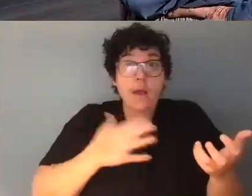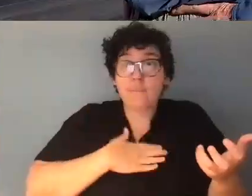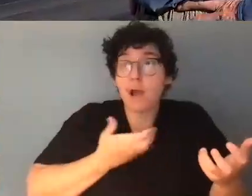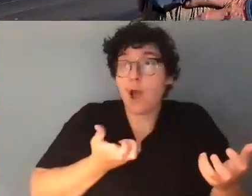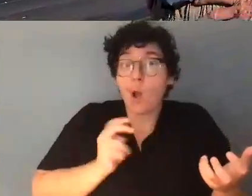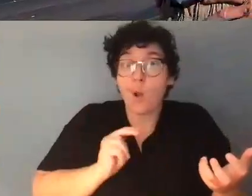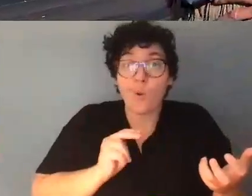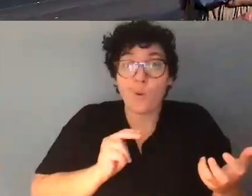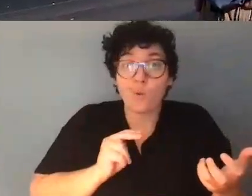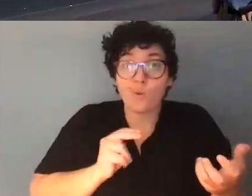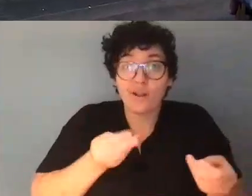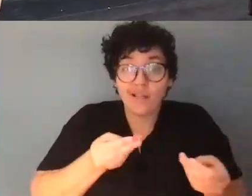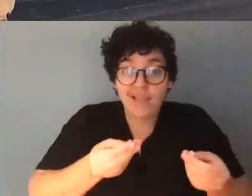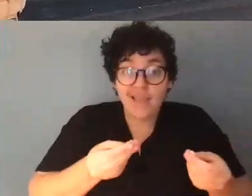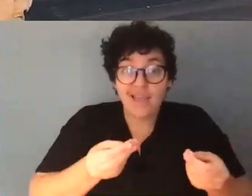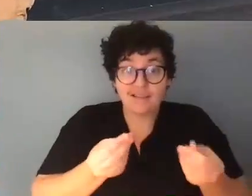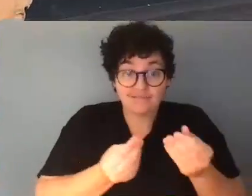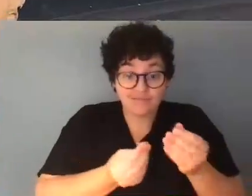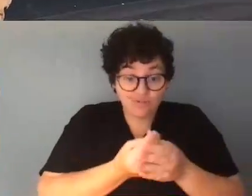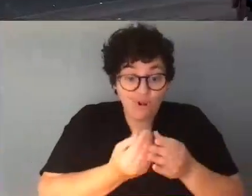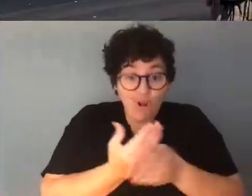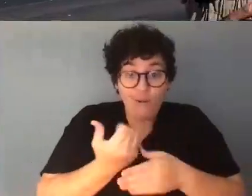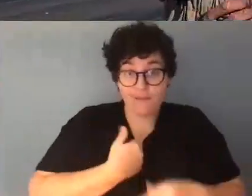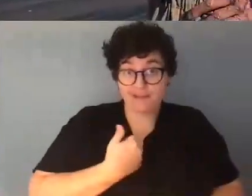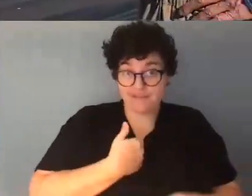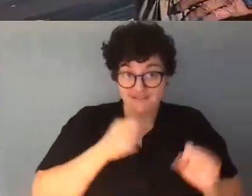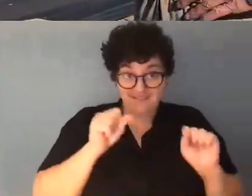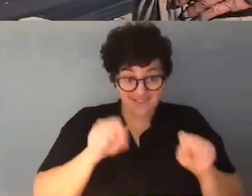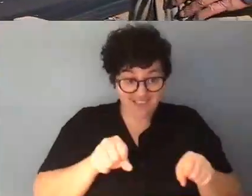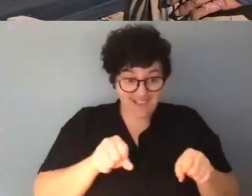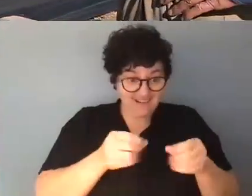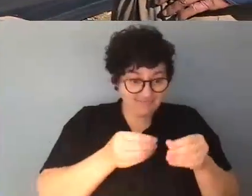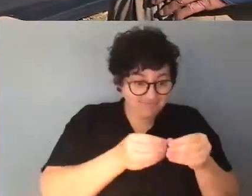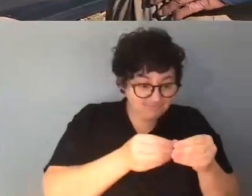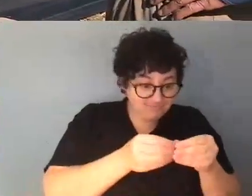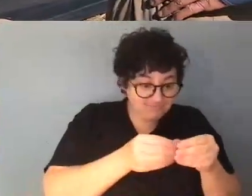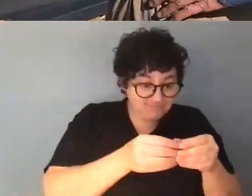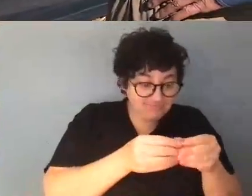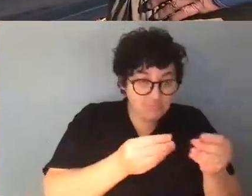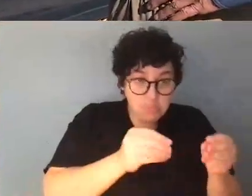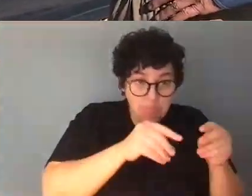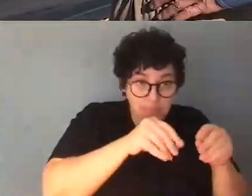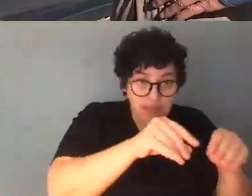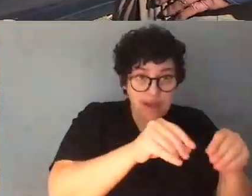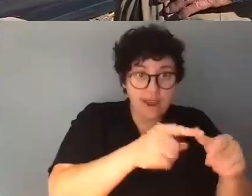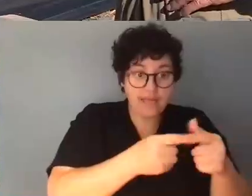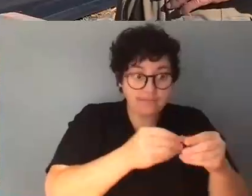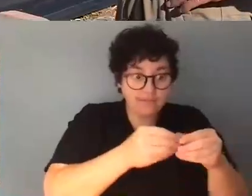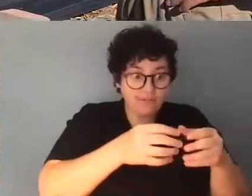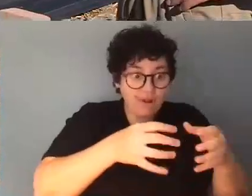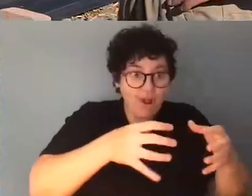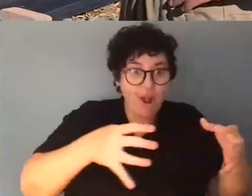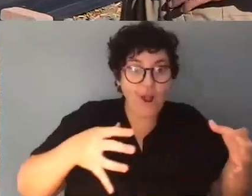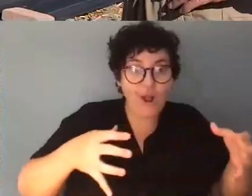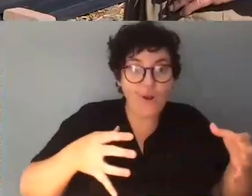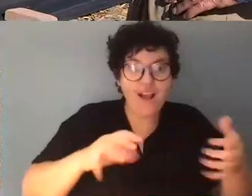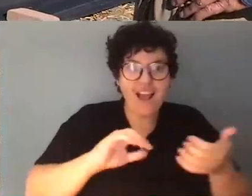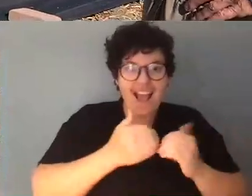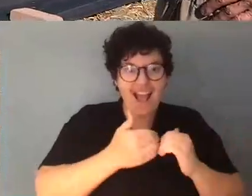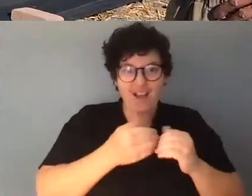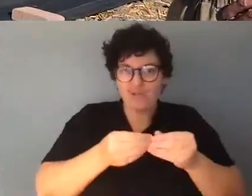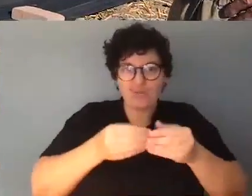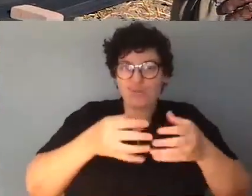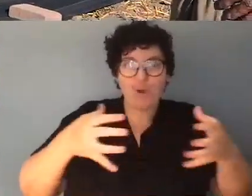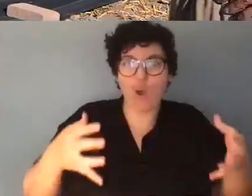si yo quisiera un pedacito de tierra, ¿yo podría empezar así en chiquito y luego ir pidiendo más terreno, así como ustedes? ¿O cómo va eso